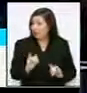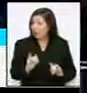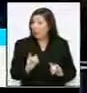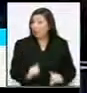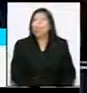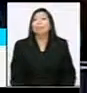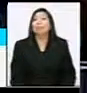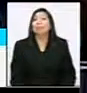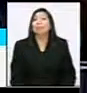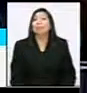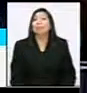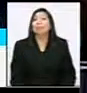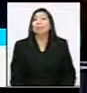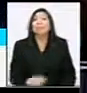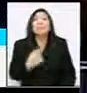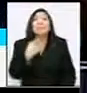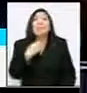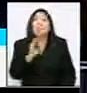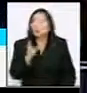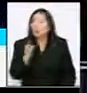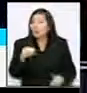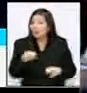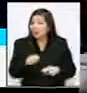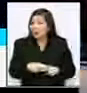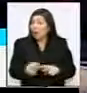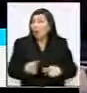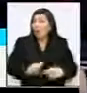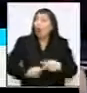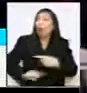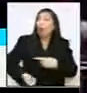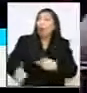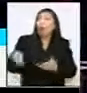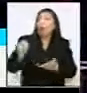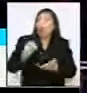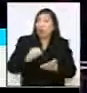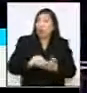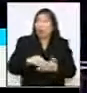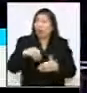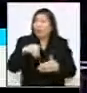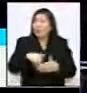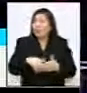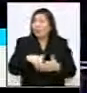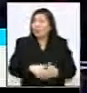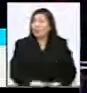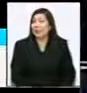criterio, pierde su curul, tiene que entrar otra vez a una campaña electoral,